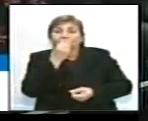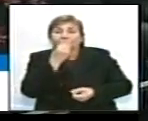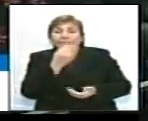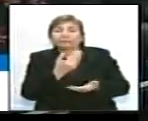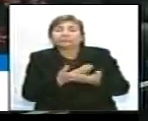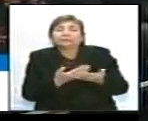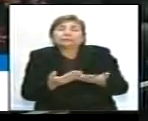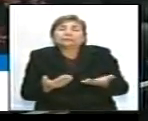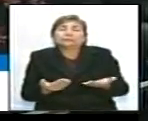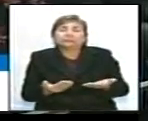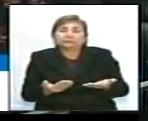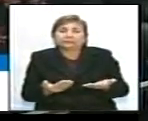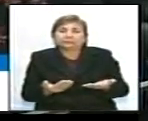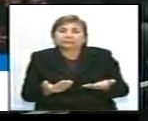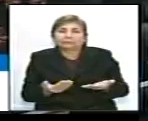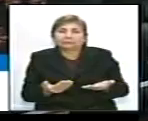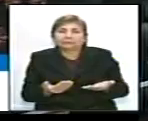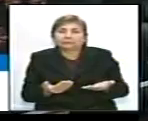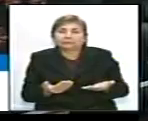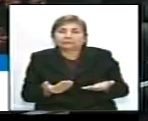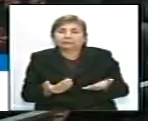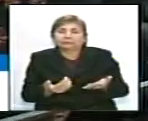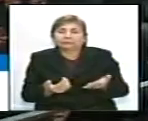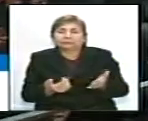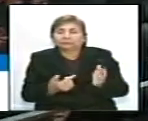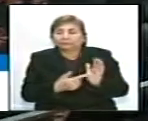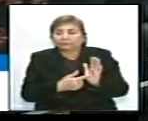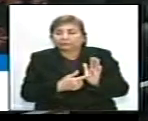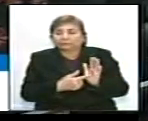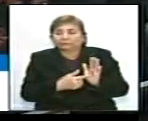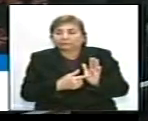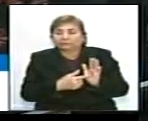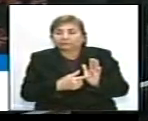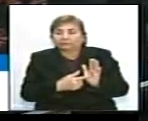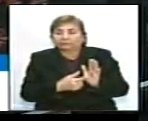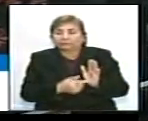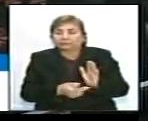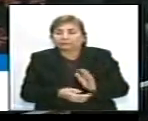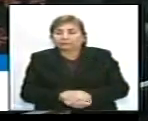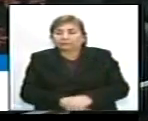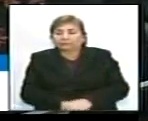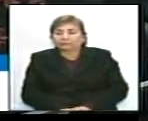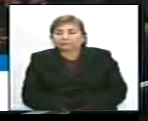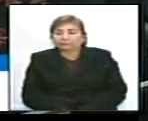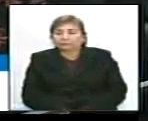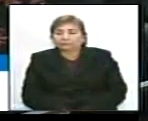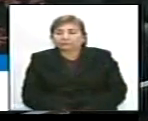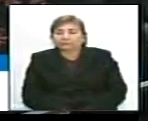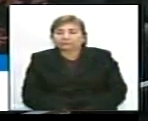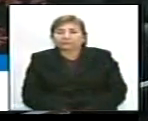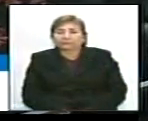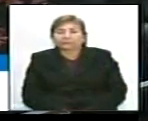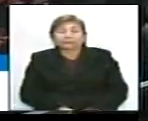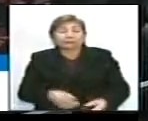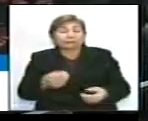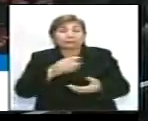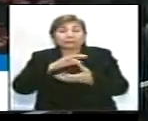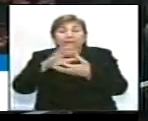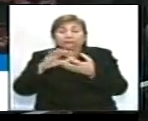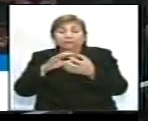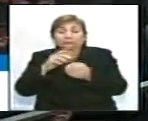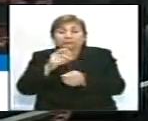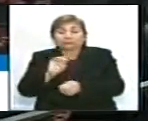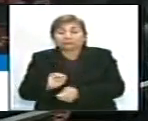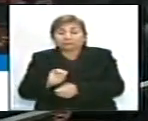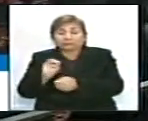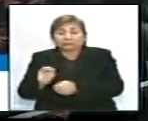de el ir transitando hacia sistemas que involucren agriculturas no solamente de gran